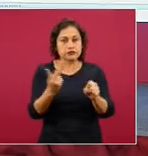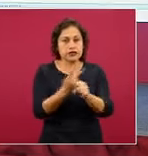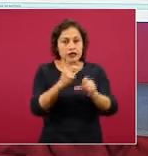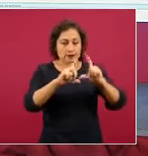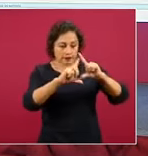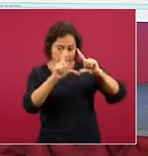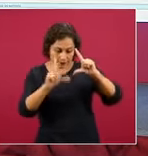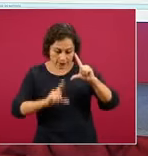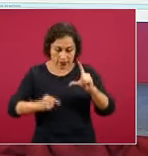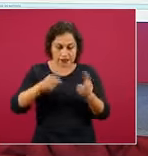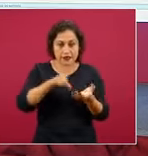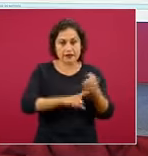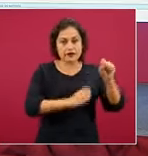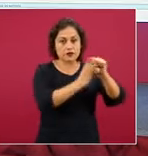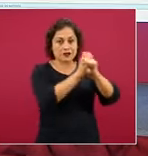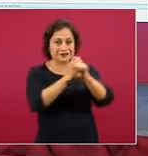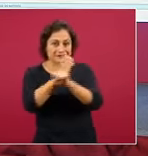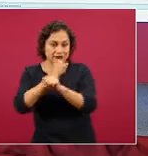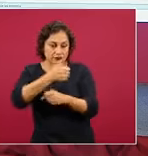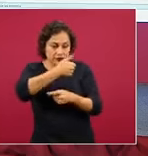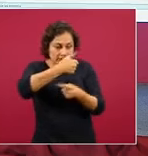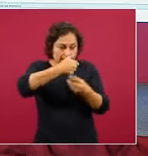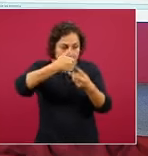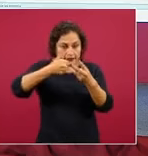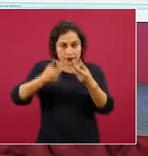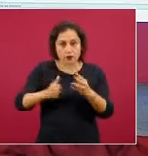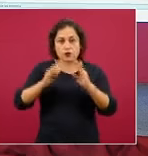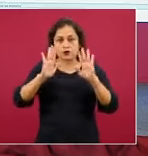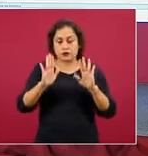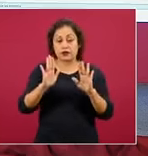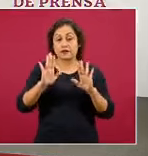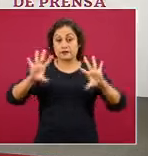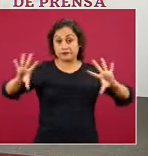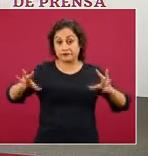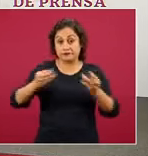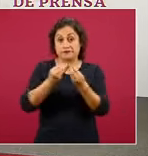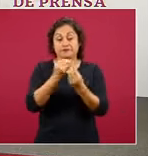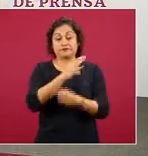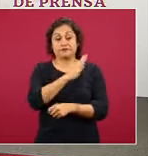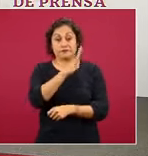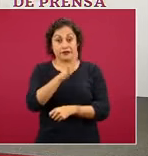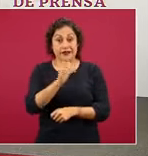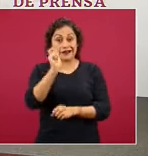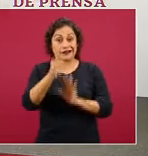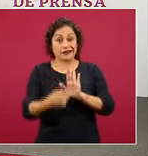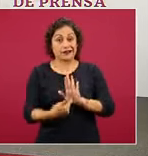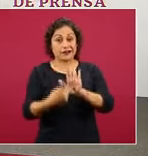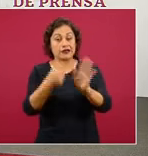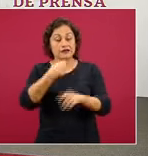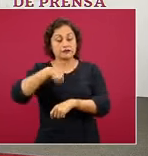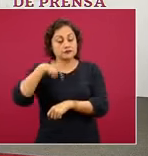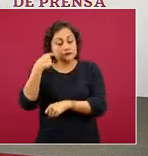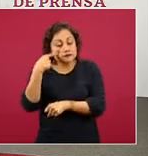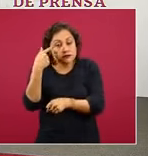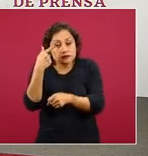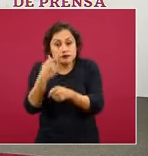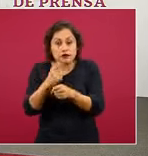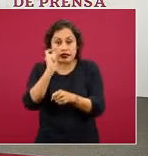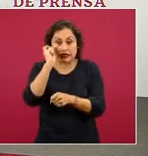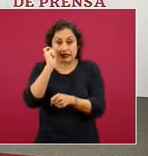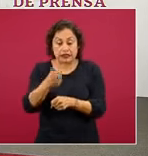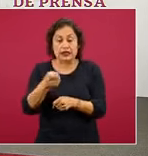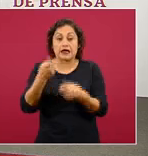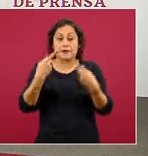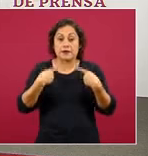la epidemia en cada una de las entidades. Y en general, lo que hemos visto es que estos indicadores de exceso de